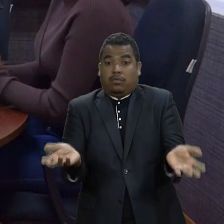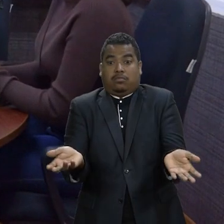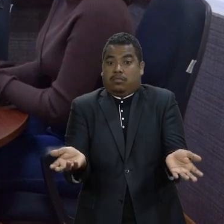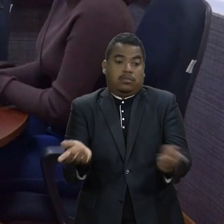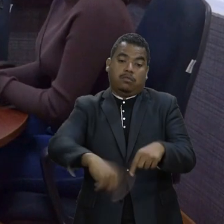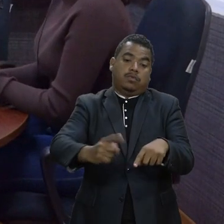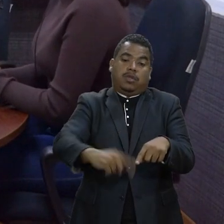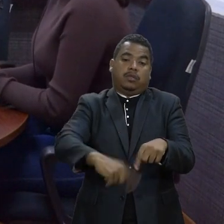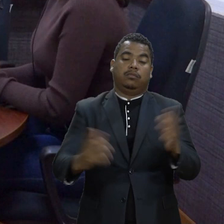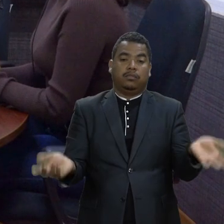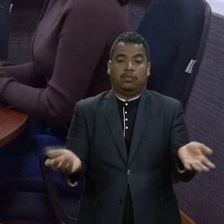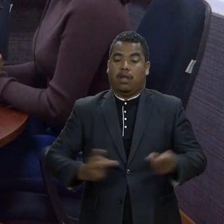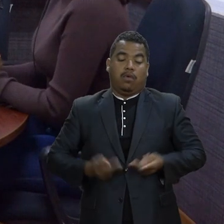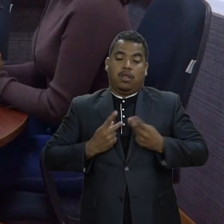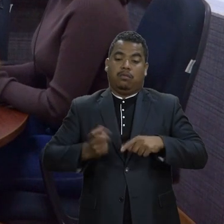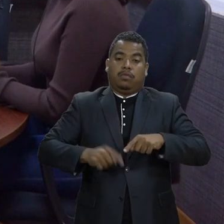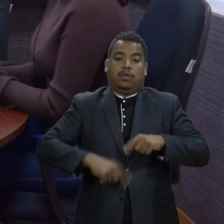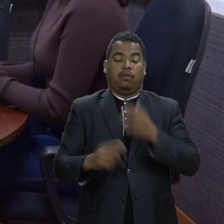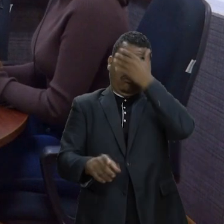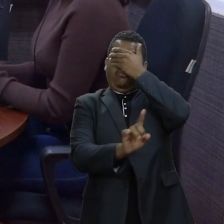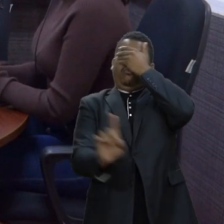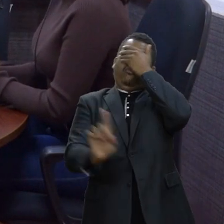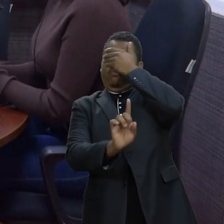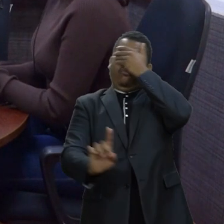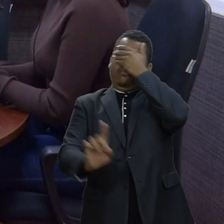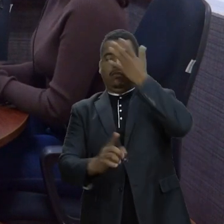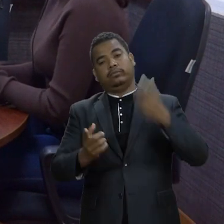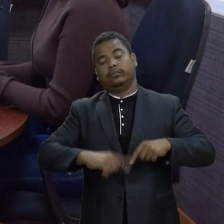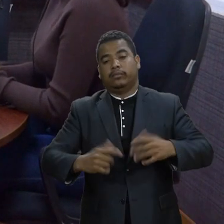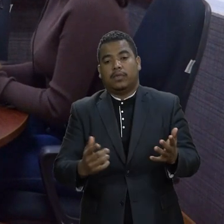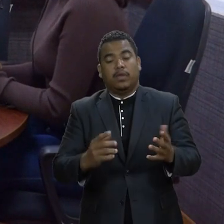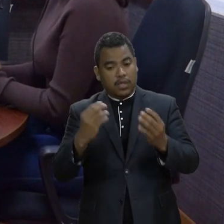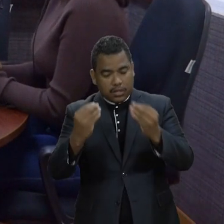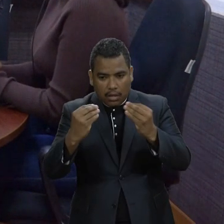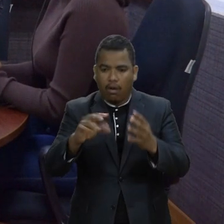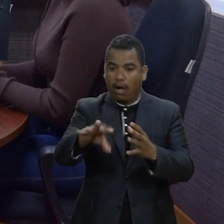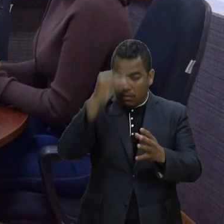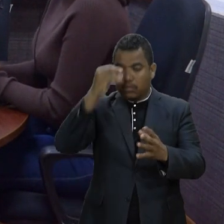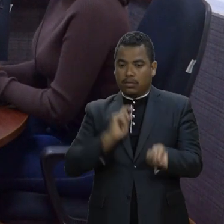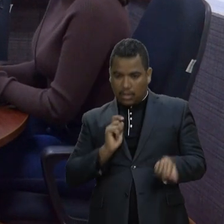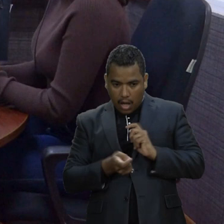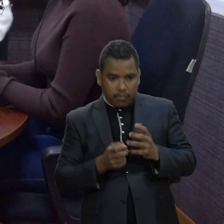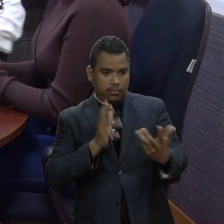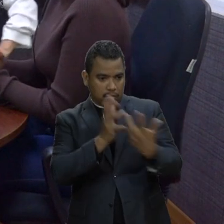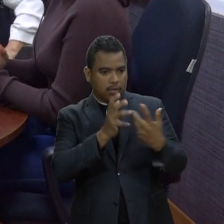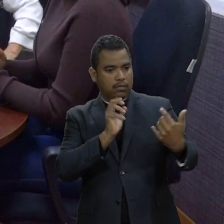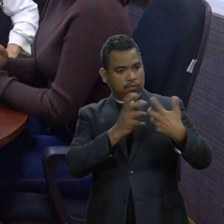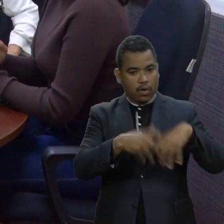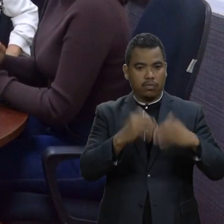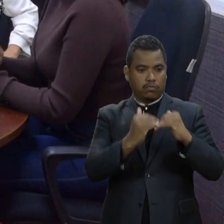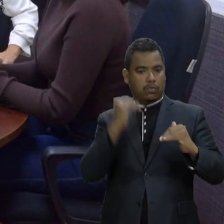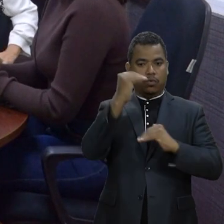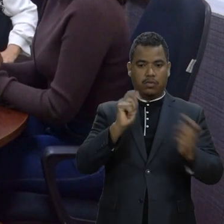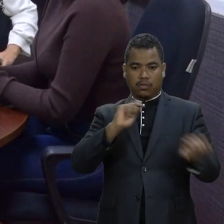otros efectos. Ante la justicia esto queda impune. ¿Qué piensa usted cuando le toca retomar estos casos e incluso